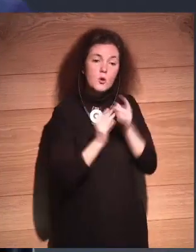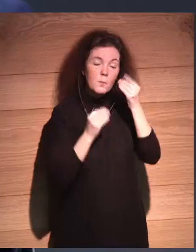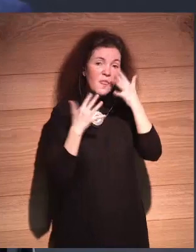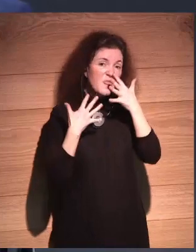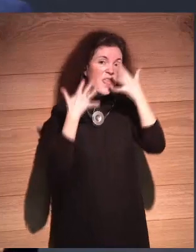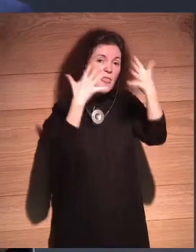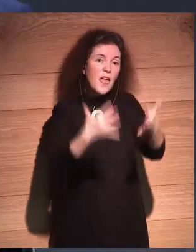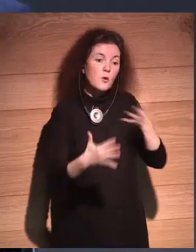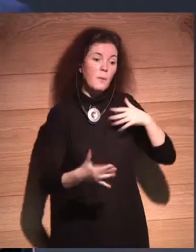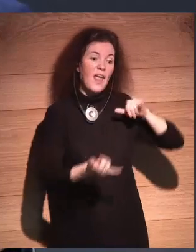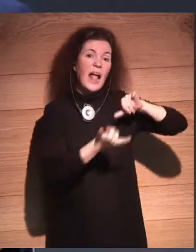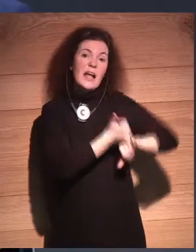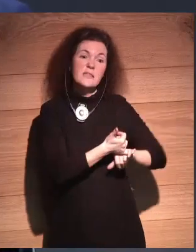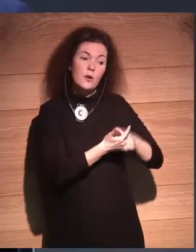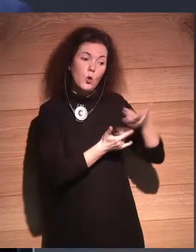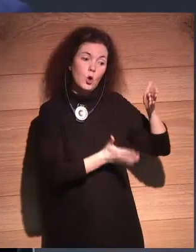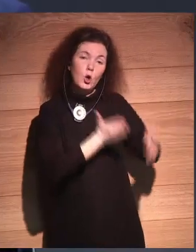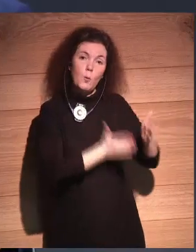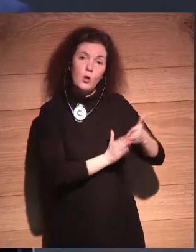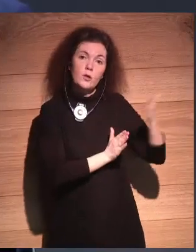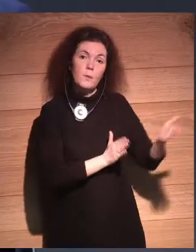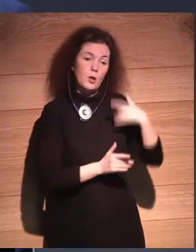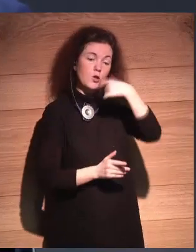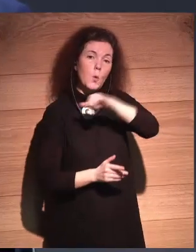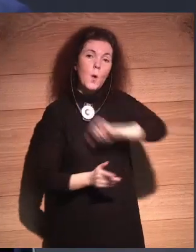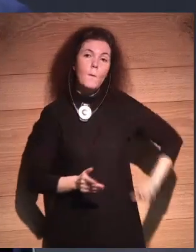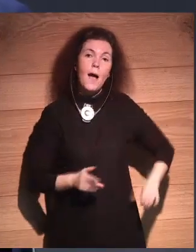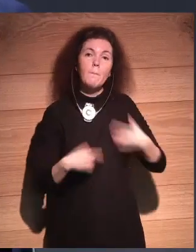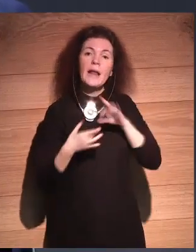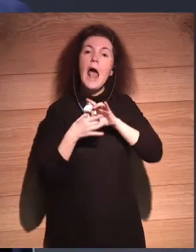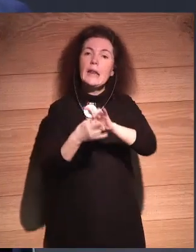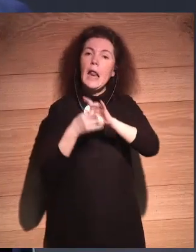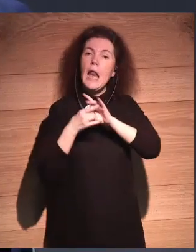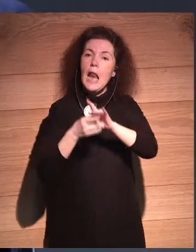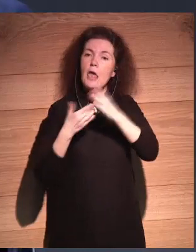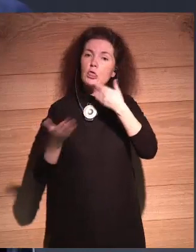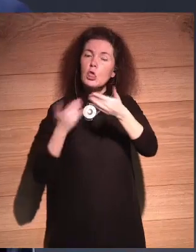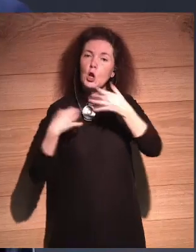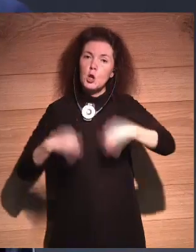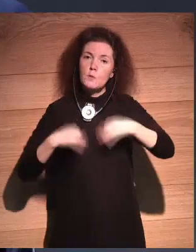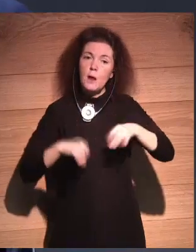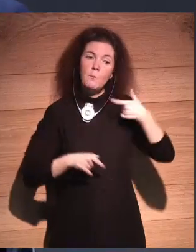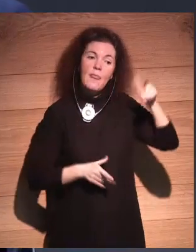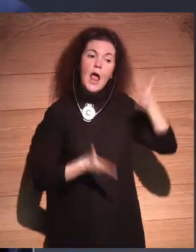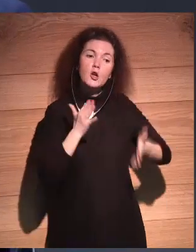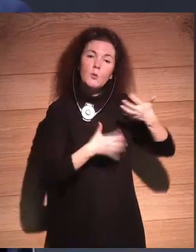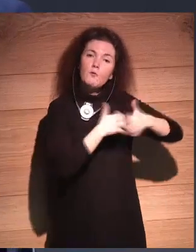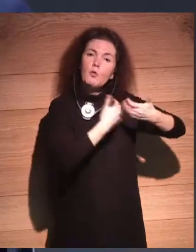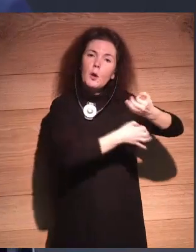casar con una robot, porque pues, soy demasiado vago para tener una relación normal, y la robot